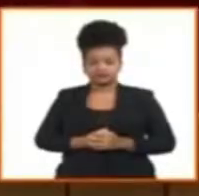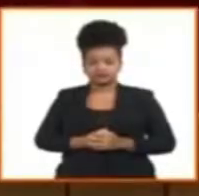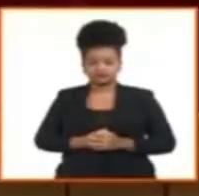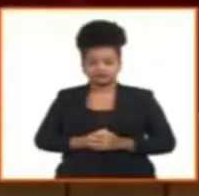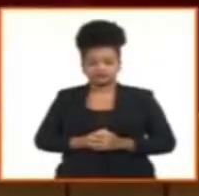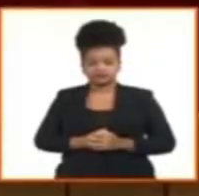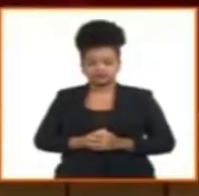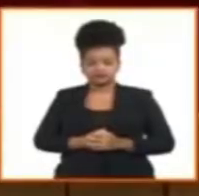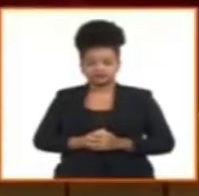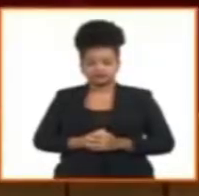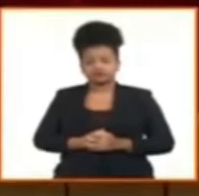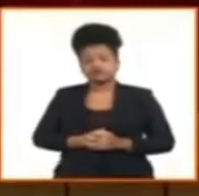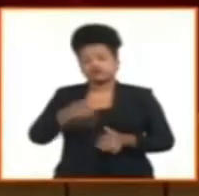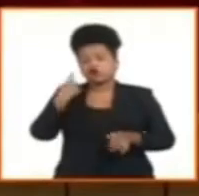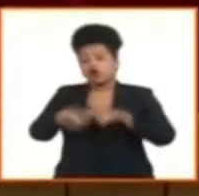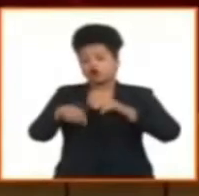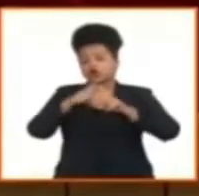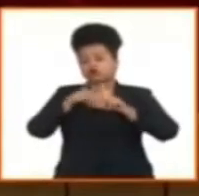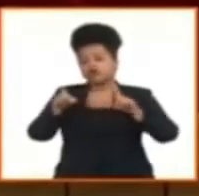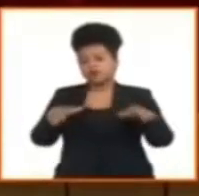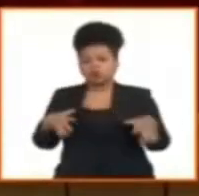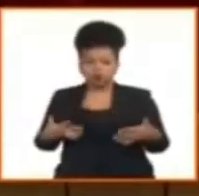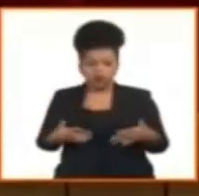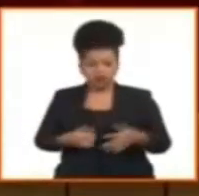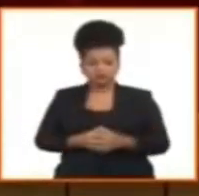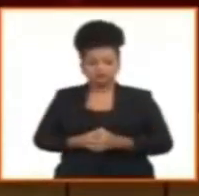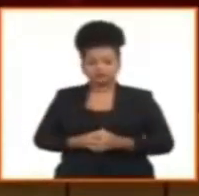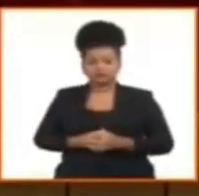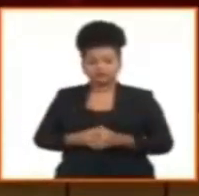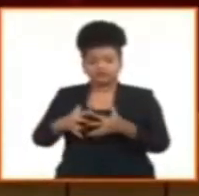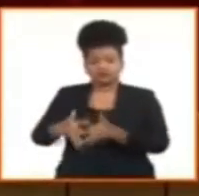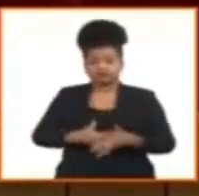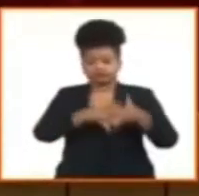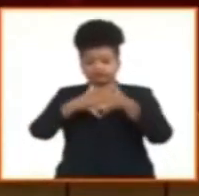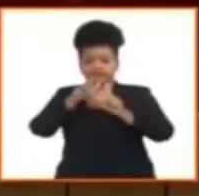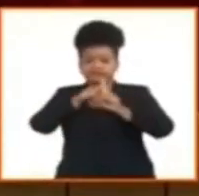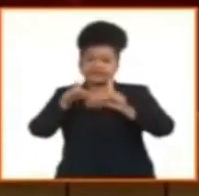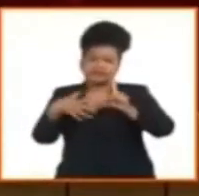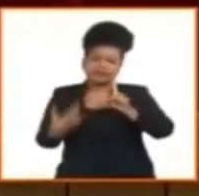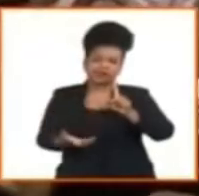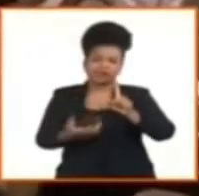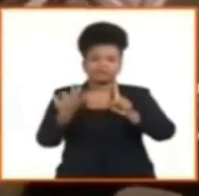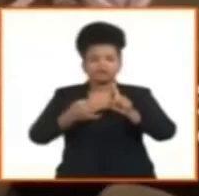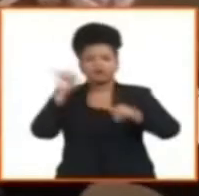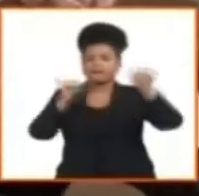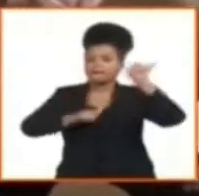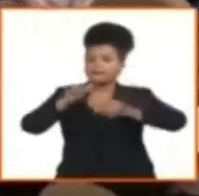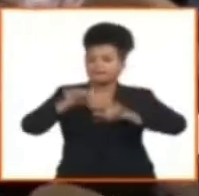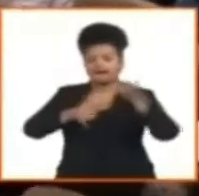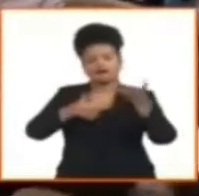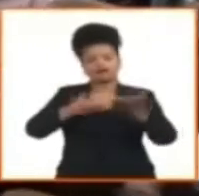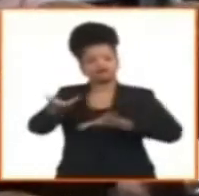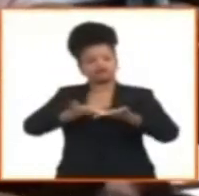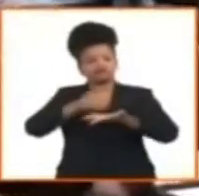esta perspectiva de agresividad es la manera en que se manipula el tema migratorio con relación a Cuba. Hay que recordar